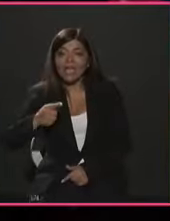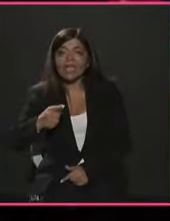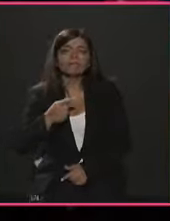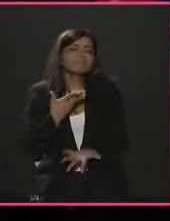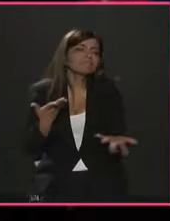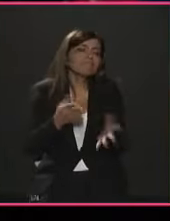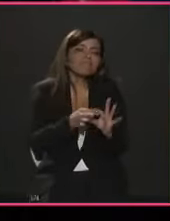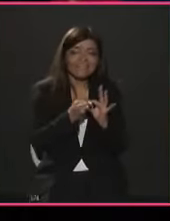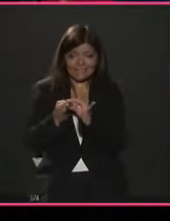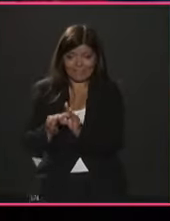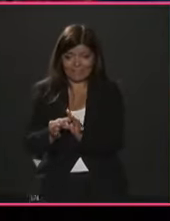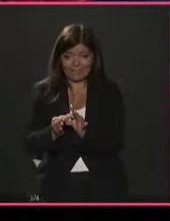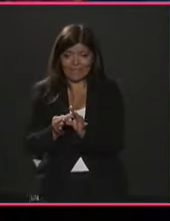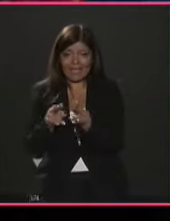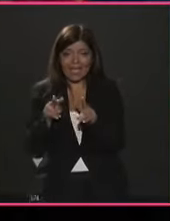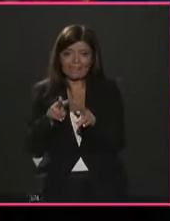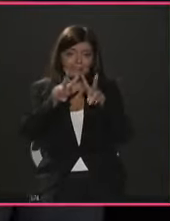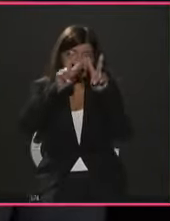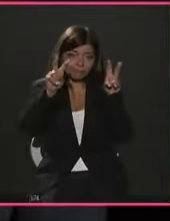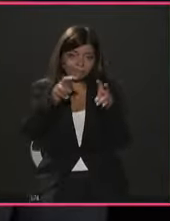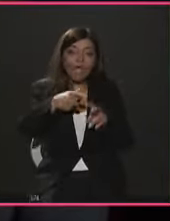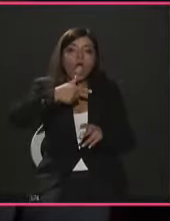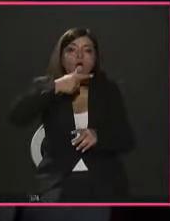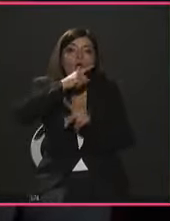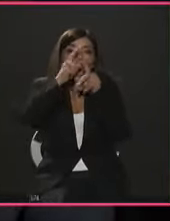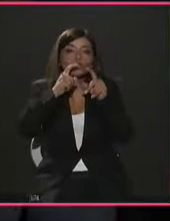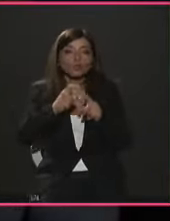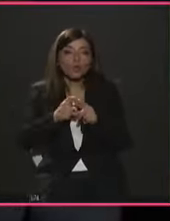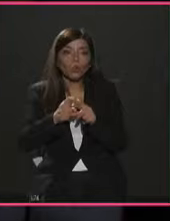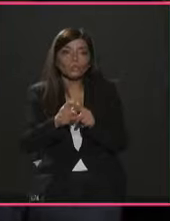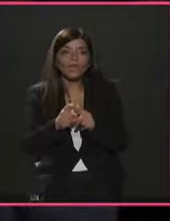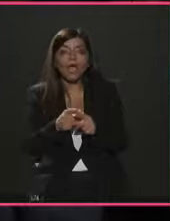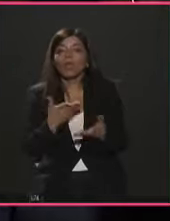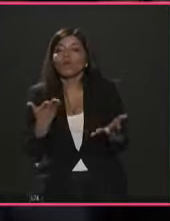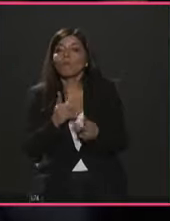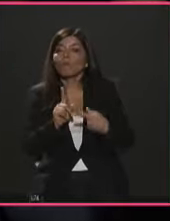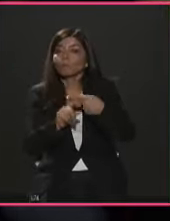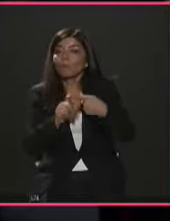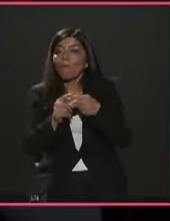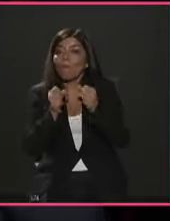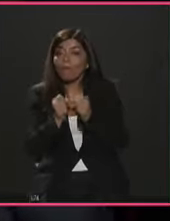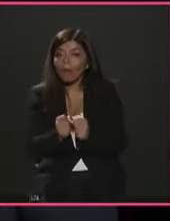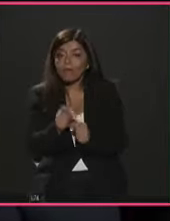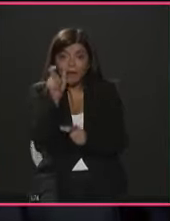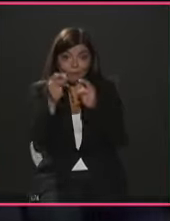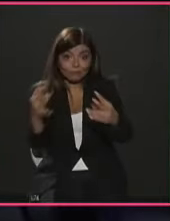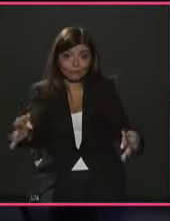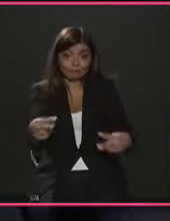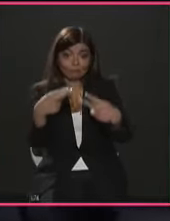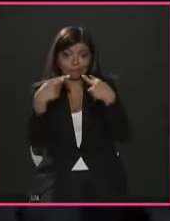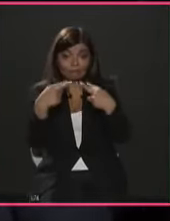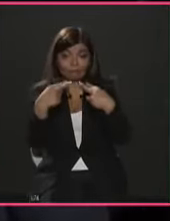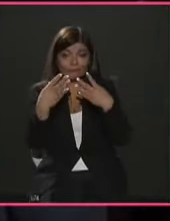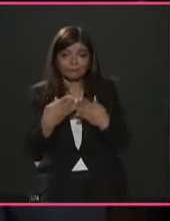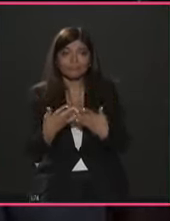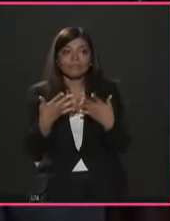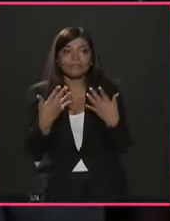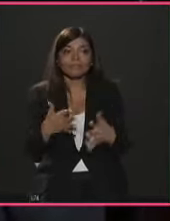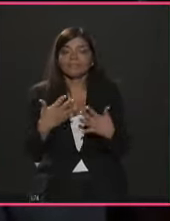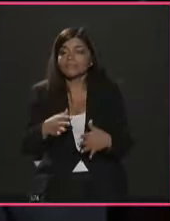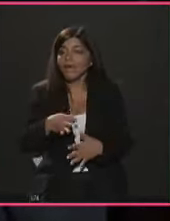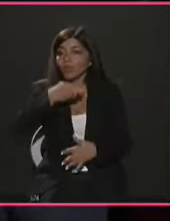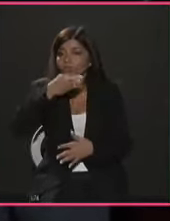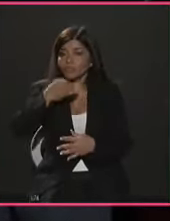consiste ministra esta consulta y cómo pueden justamente participar Quiénes nos están viendo en esta transmisión Bueno ya lo decía el